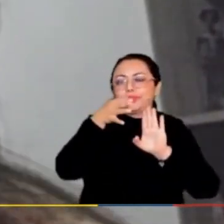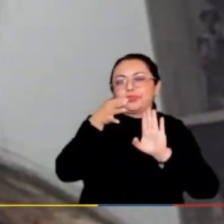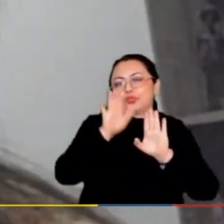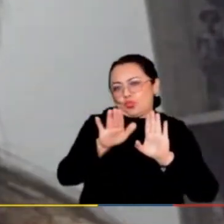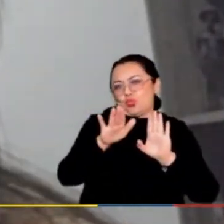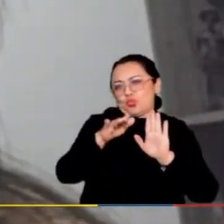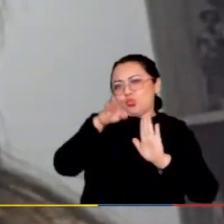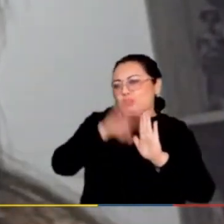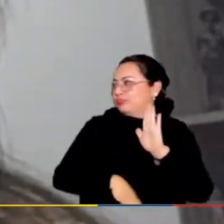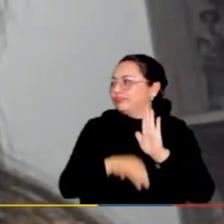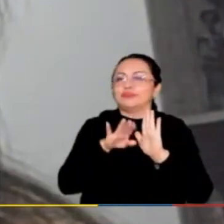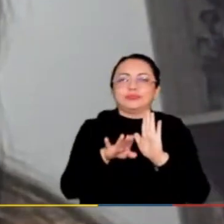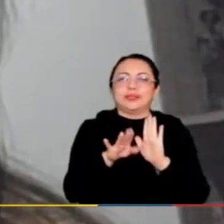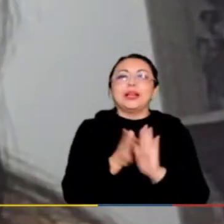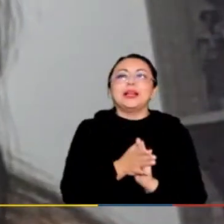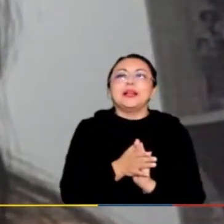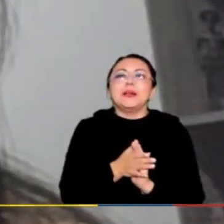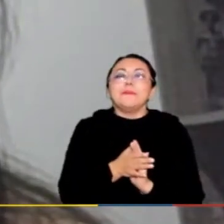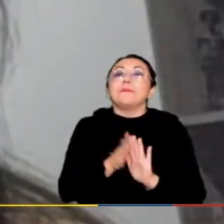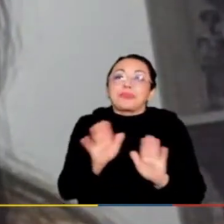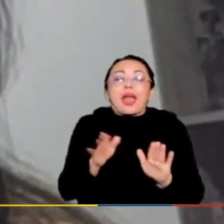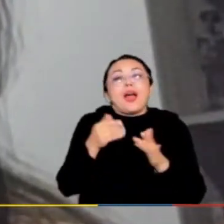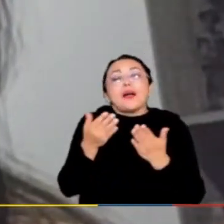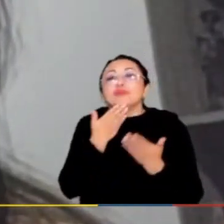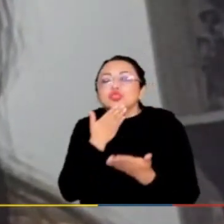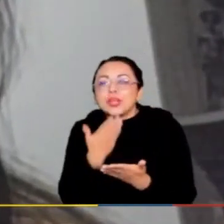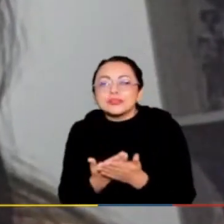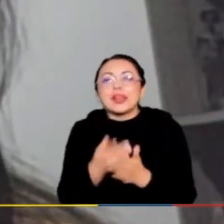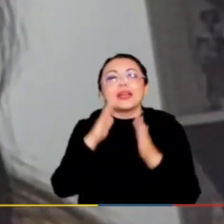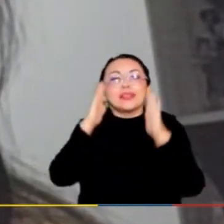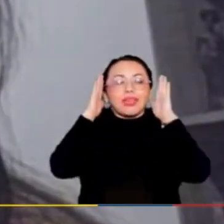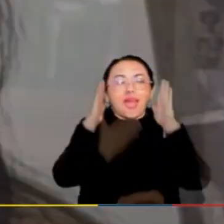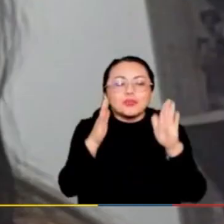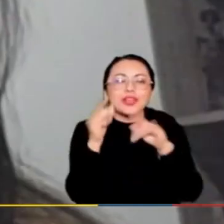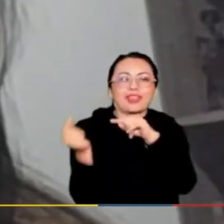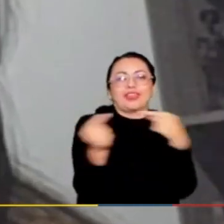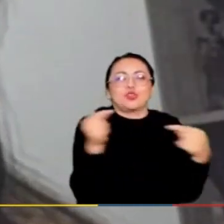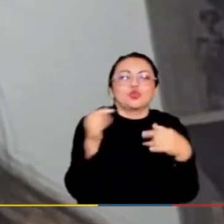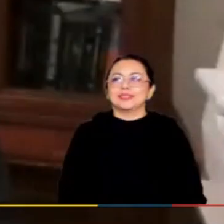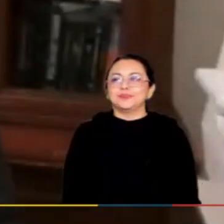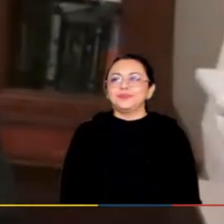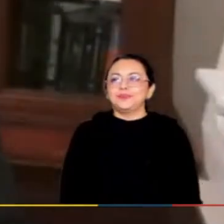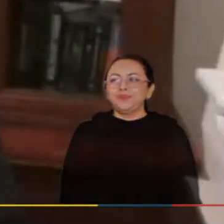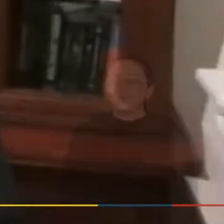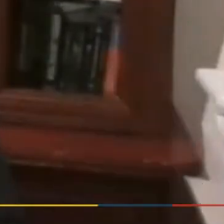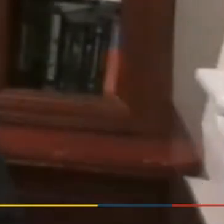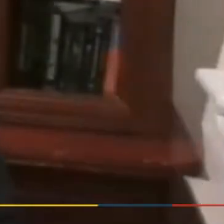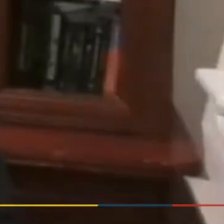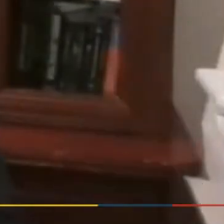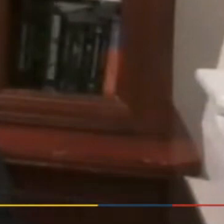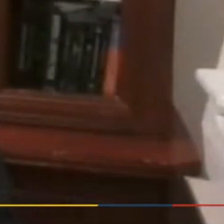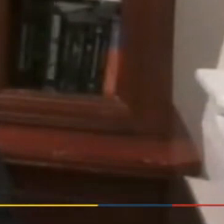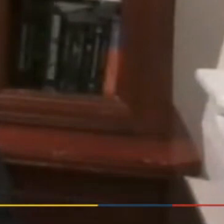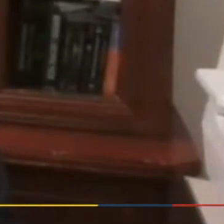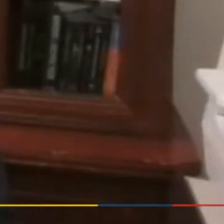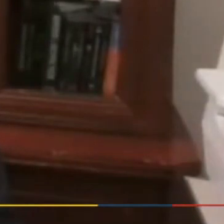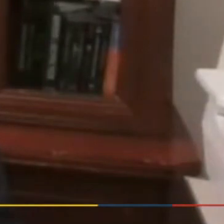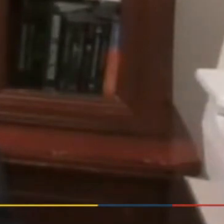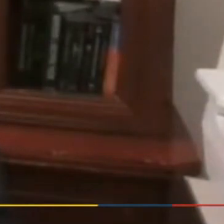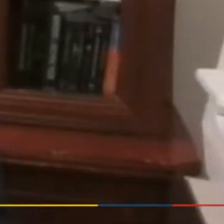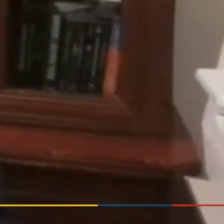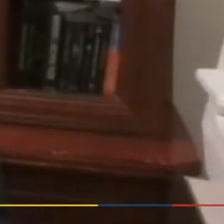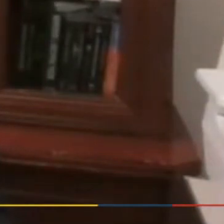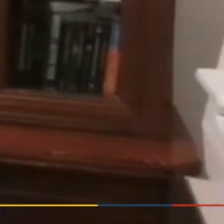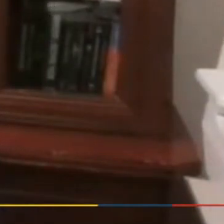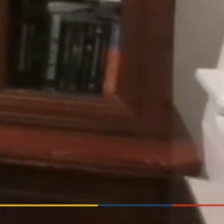gracias. Quedaremos atentos a la discusión final. Doctora Patricia, muchas gracias. Doctora Claudia,